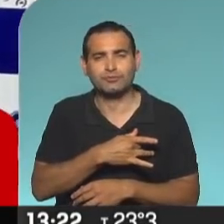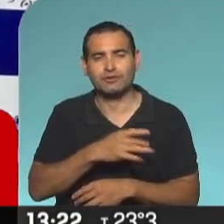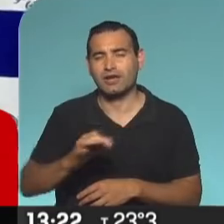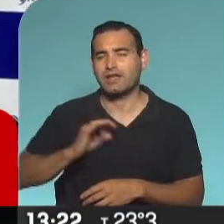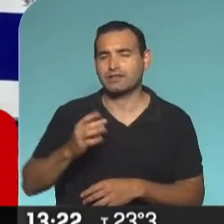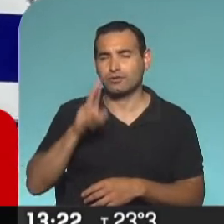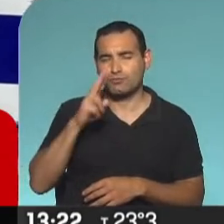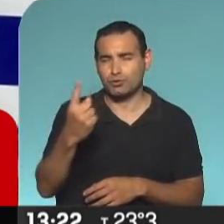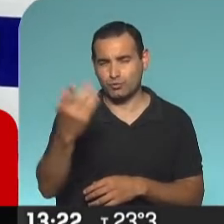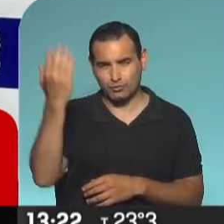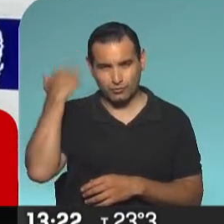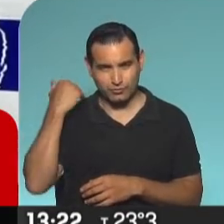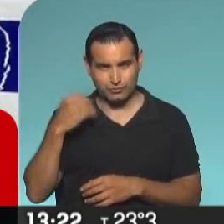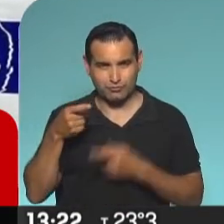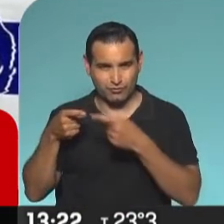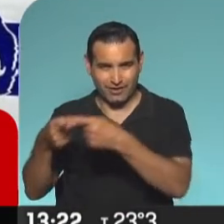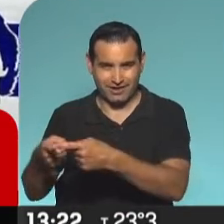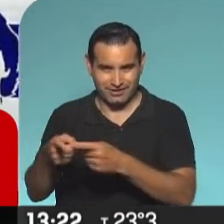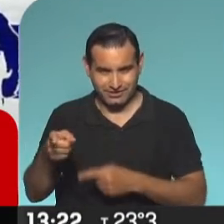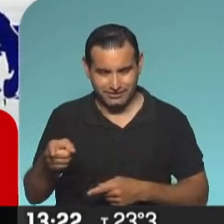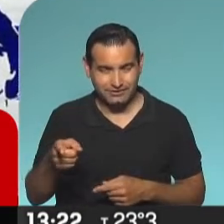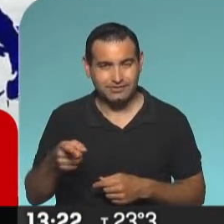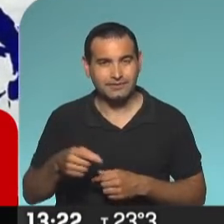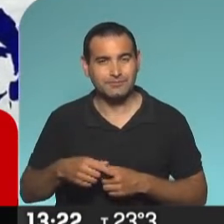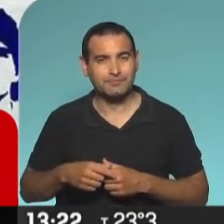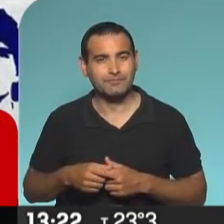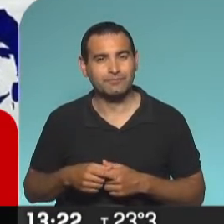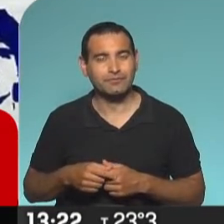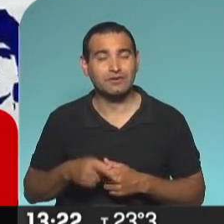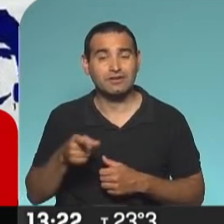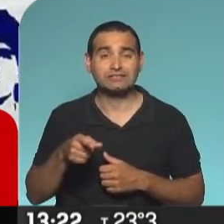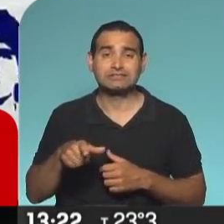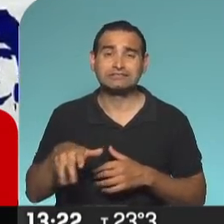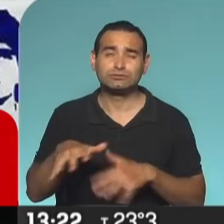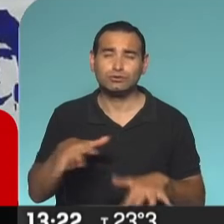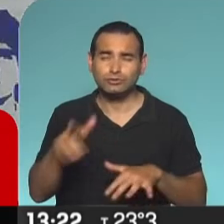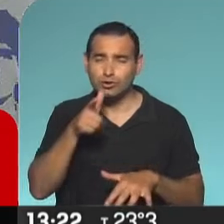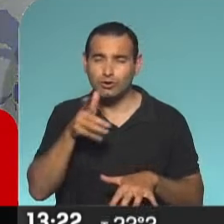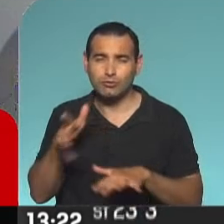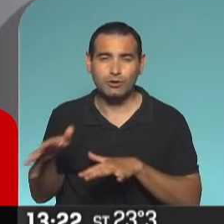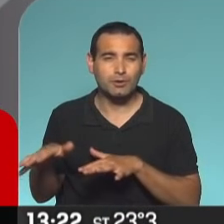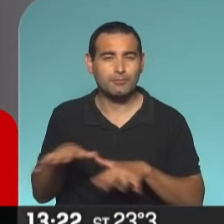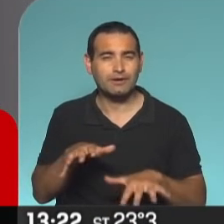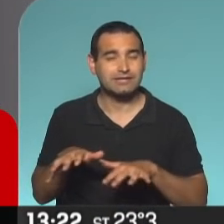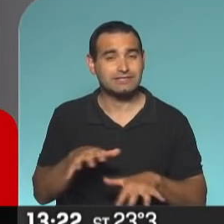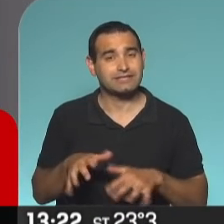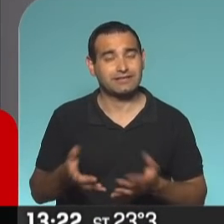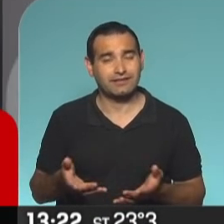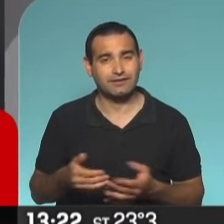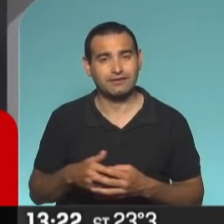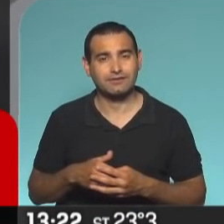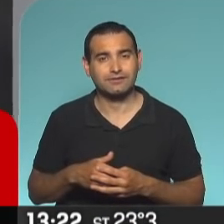año 2001 allí en Punta del Este, con una situación muy similar, que por